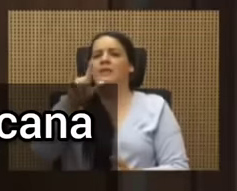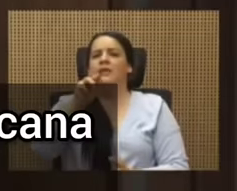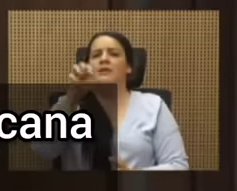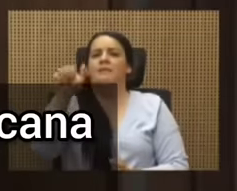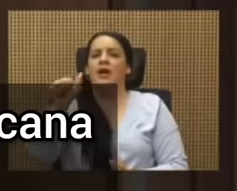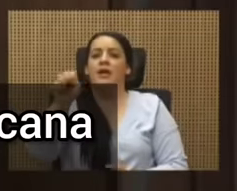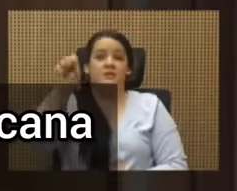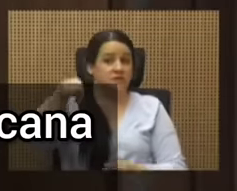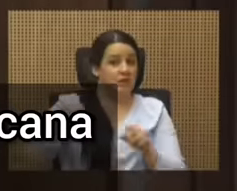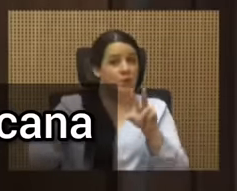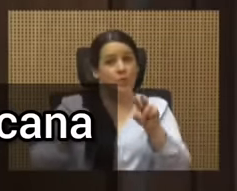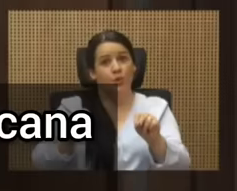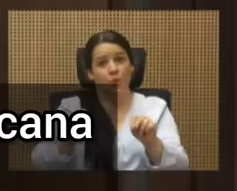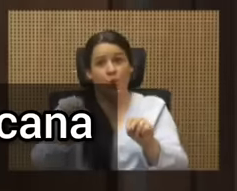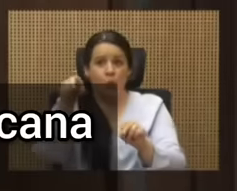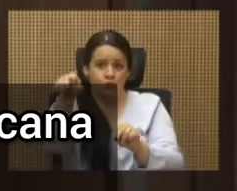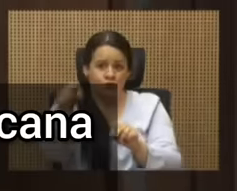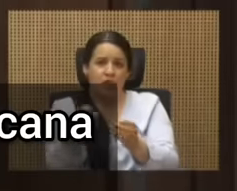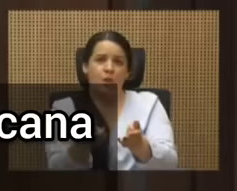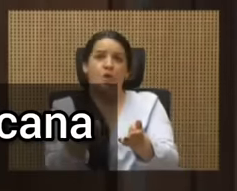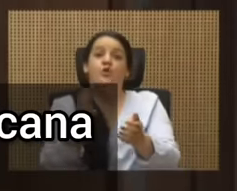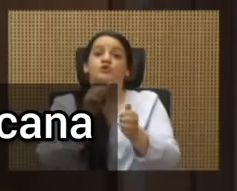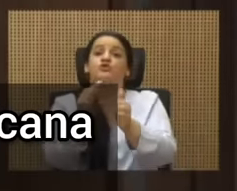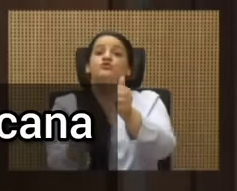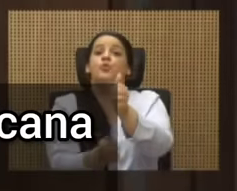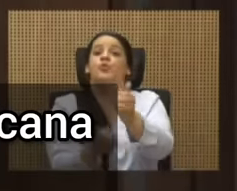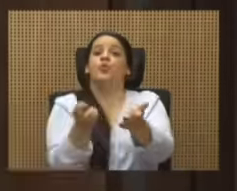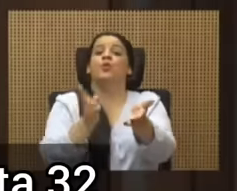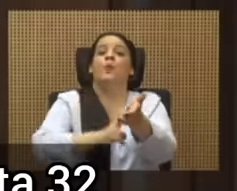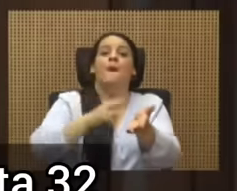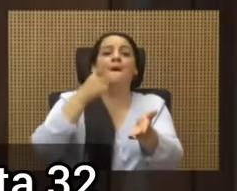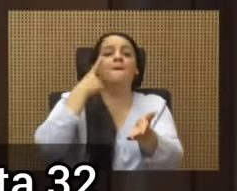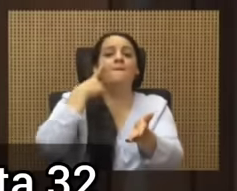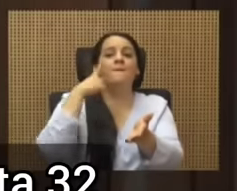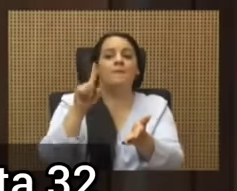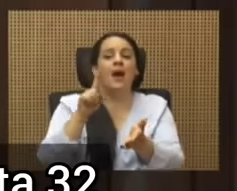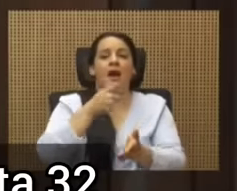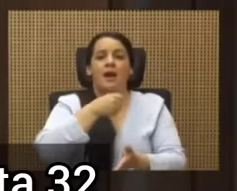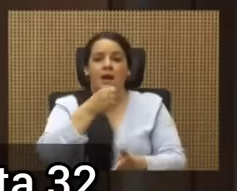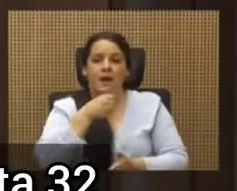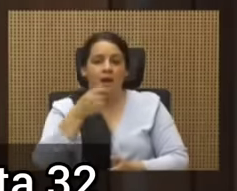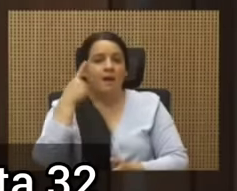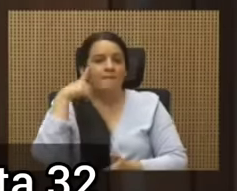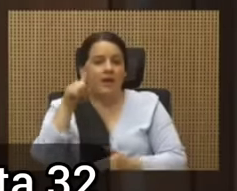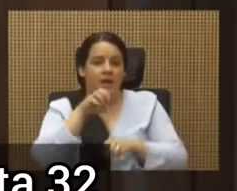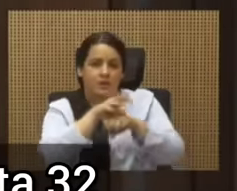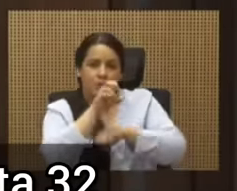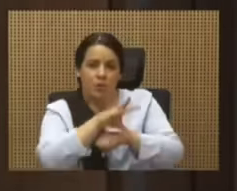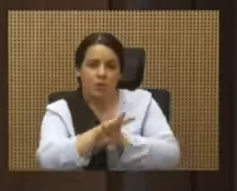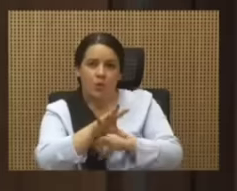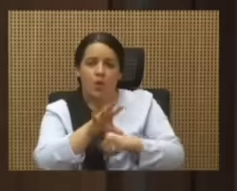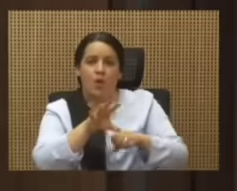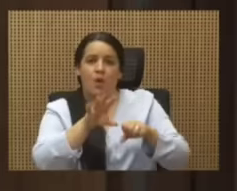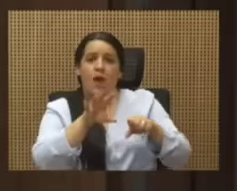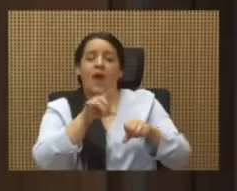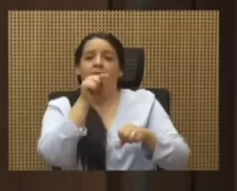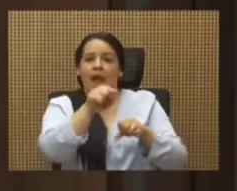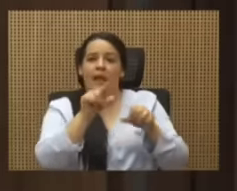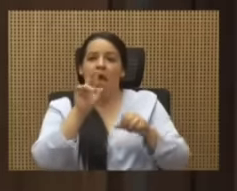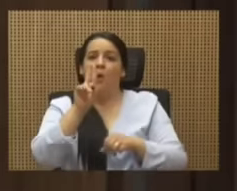no subcontratada usted por Interamericana de Comunicación para asesorar a la unidad ejecutora de la Ruta